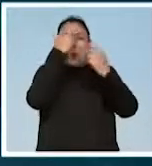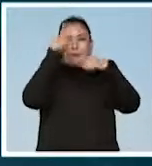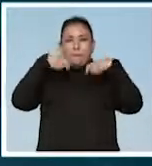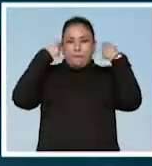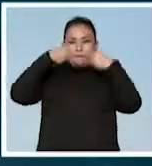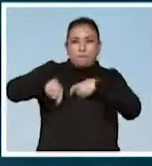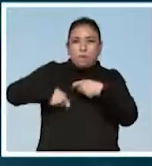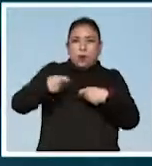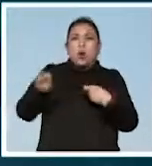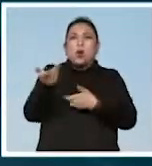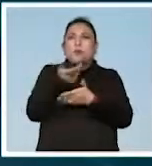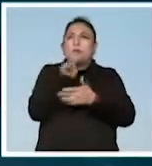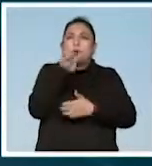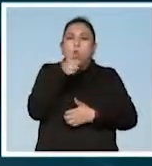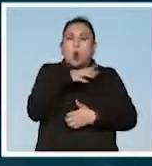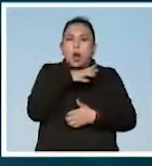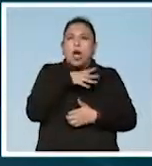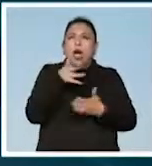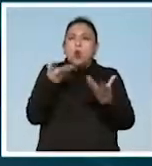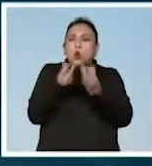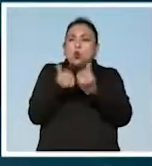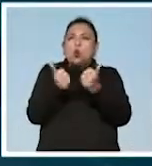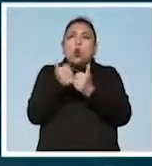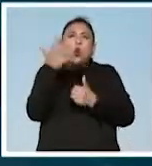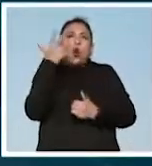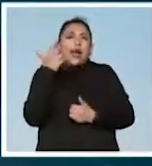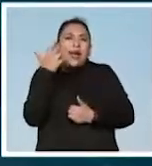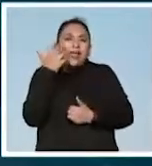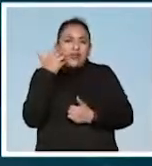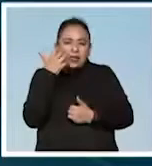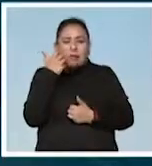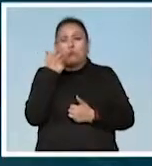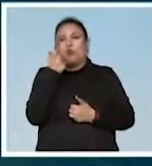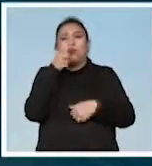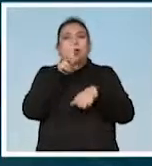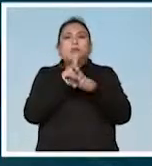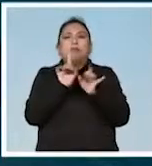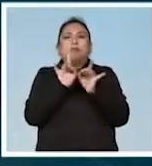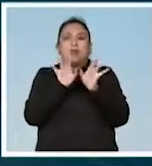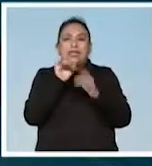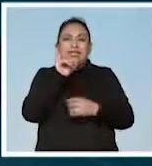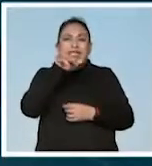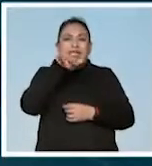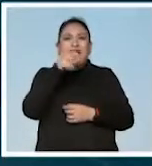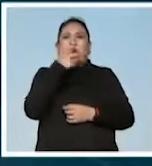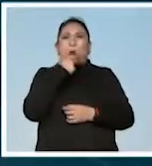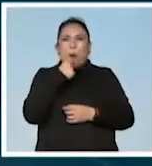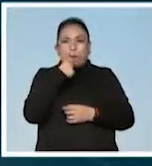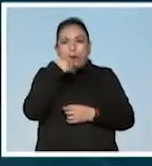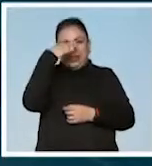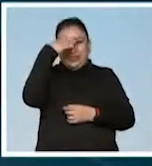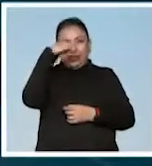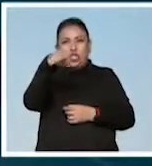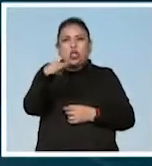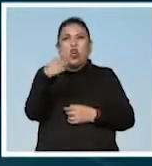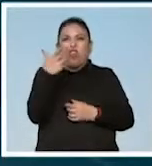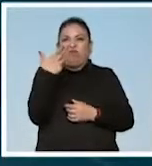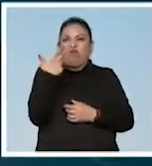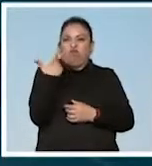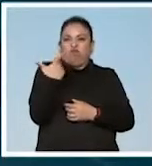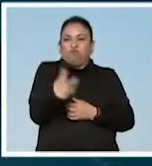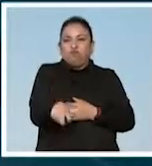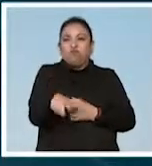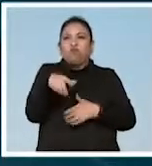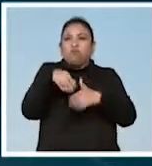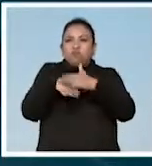habitaba compartía lo poco que tenía con su gatita Tama. Un día, Inaotaka, señor feudal, con gran fortuna, se